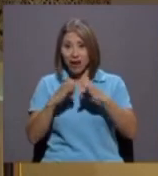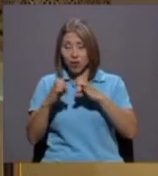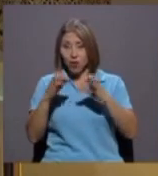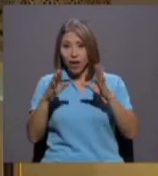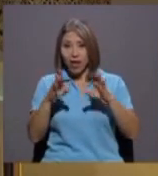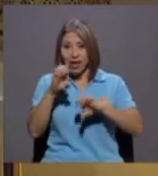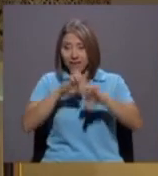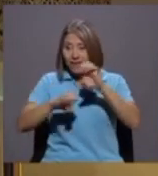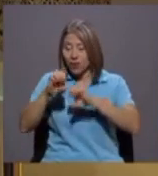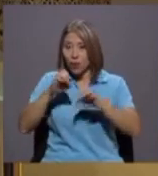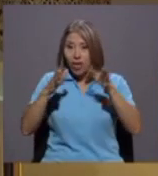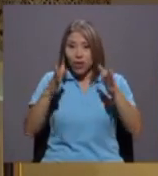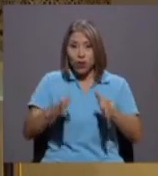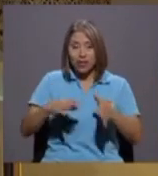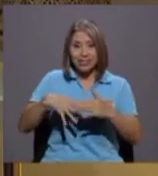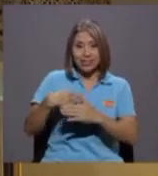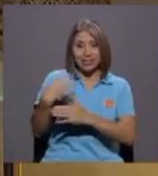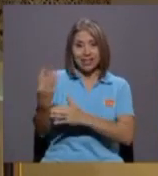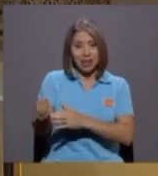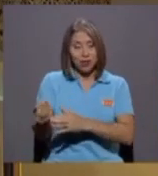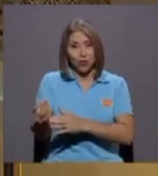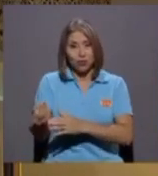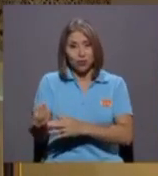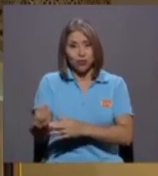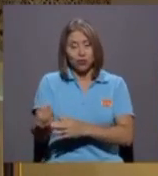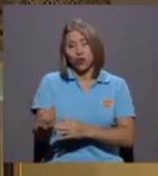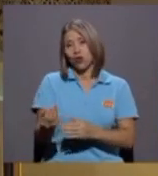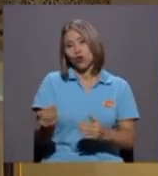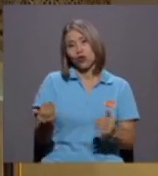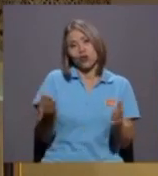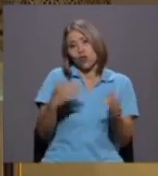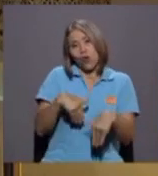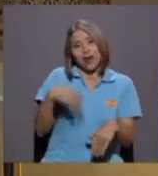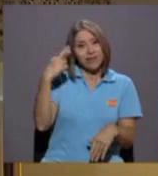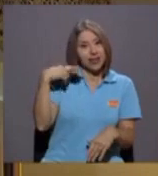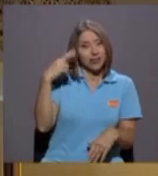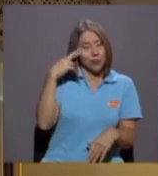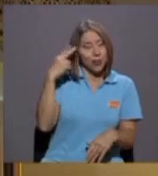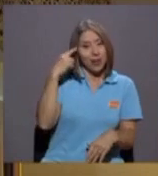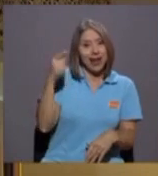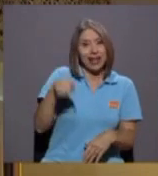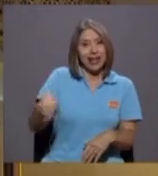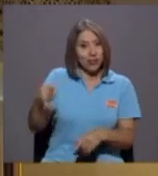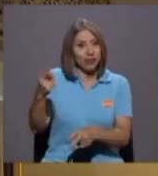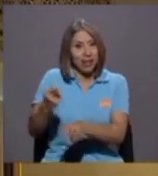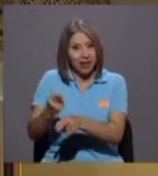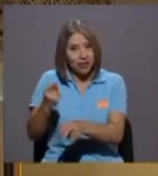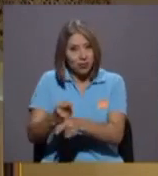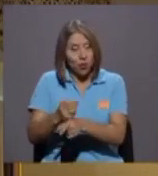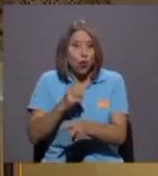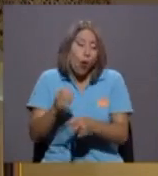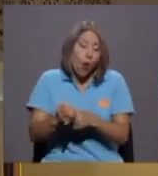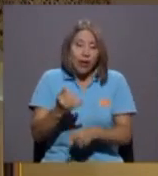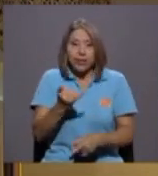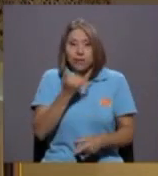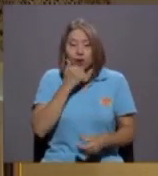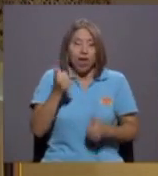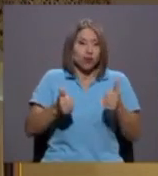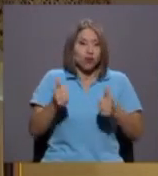que no hay ninguna razón por la que tengan que tener razón, ni ninguna por la cual tienen que estar